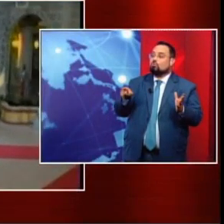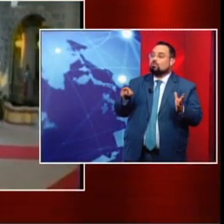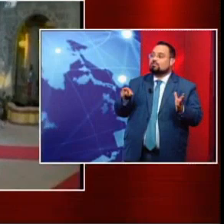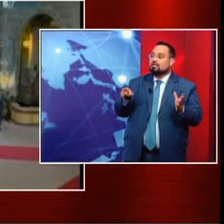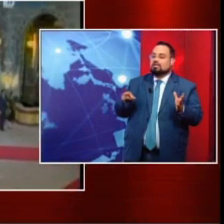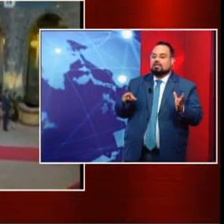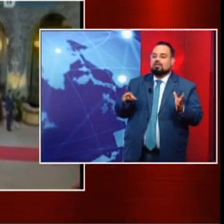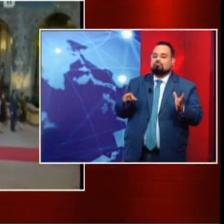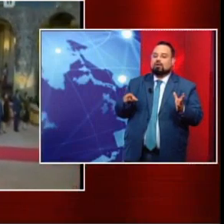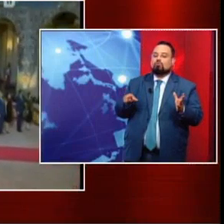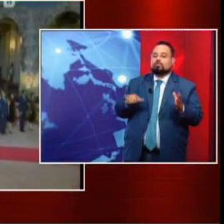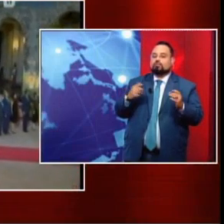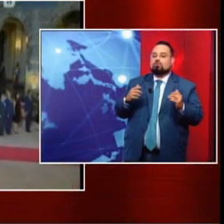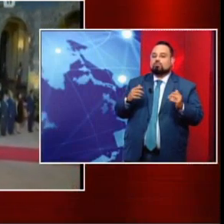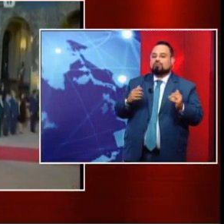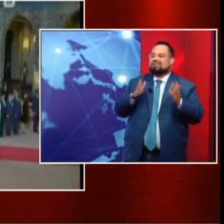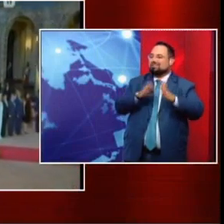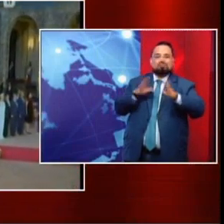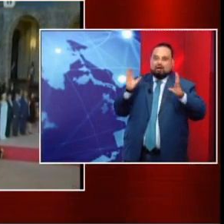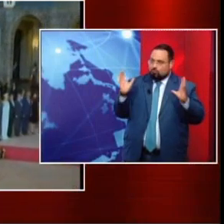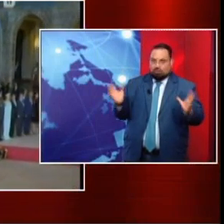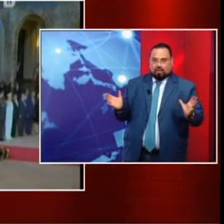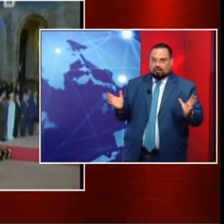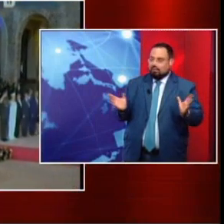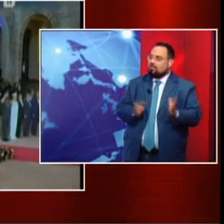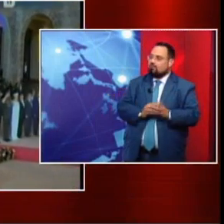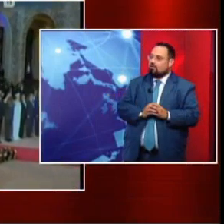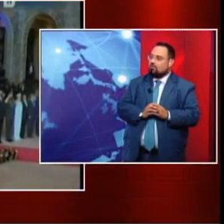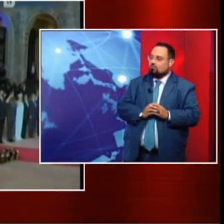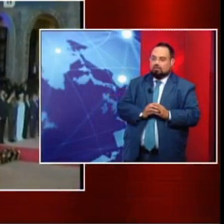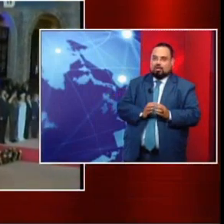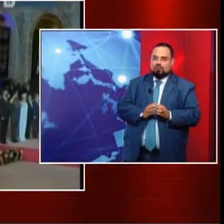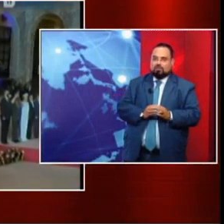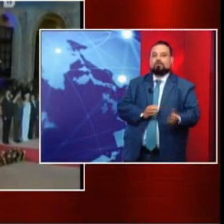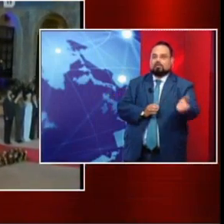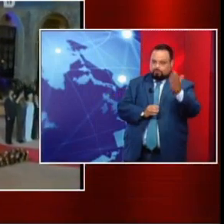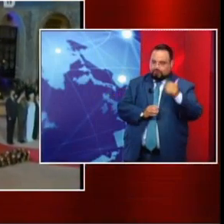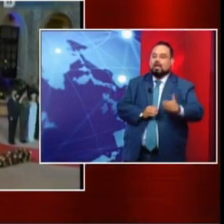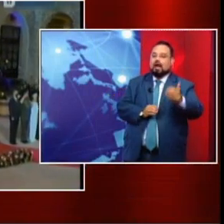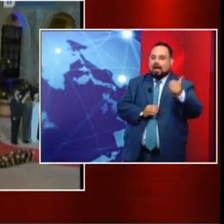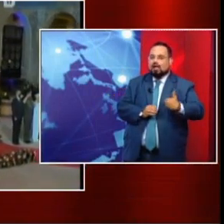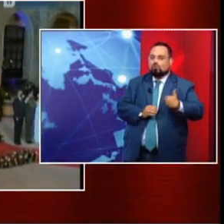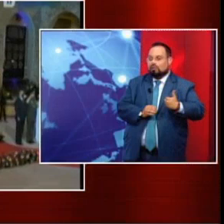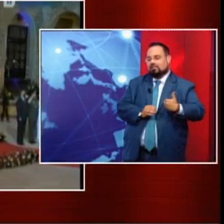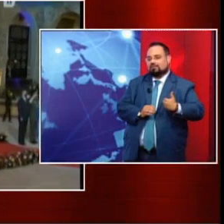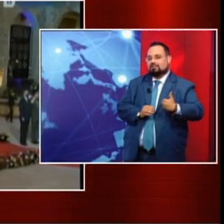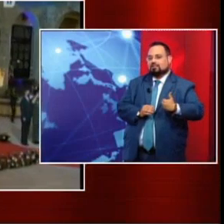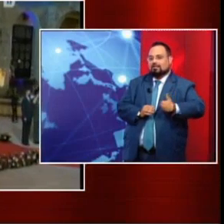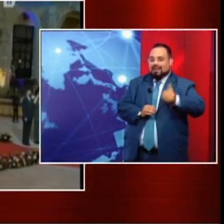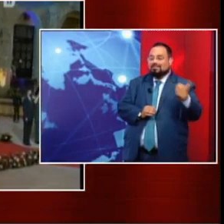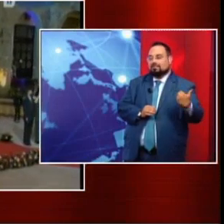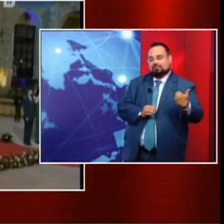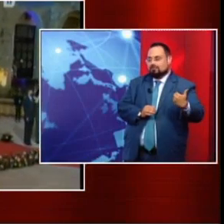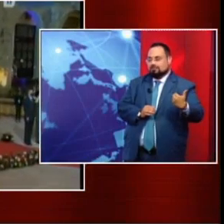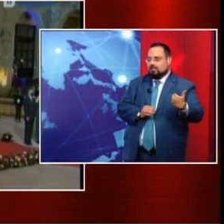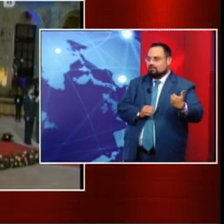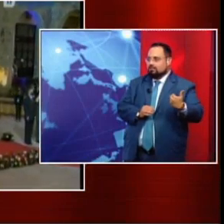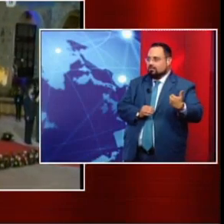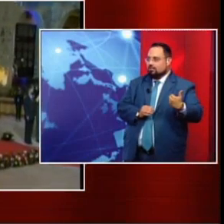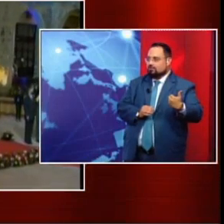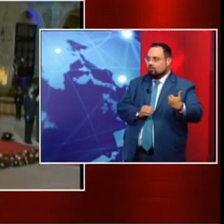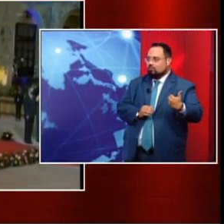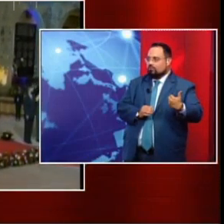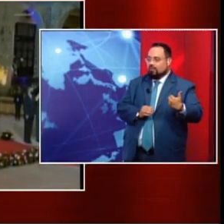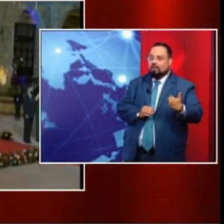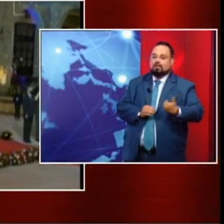a los jóvenes y va orientado también al tema laboral. Aquí hay que hablarlo claramente, que eso es algo de las grandes necesidades que